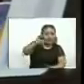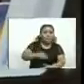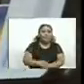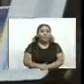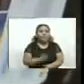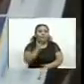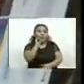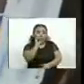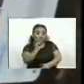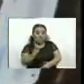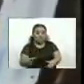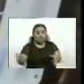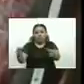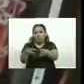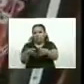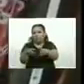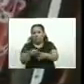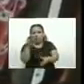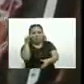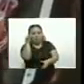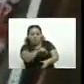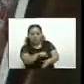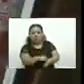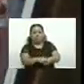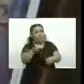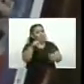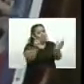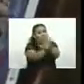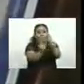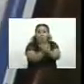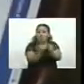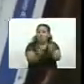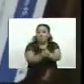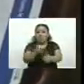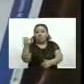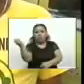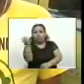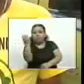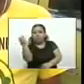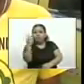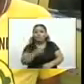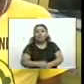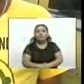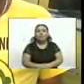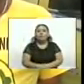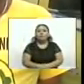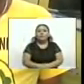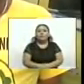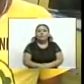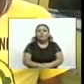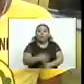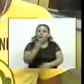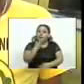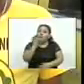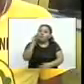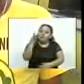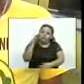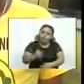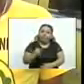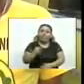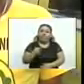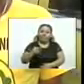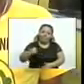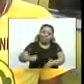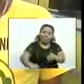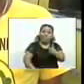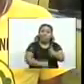Según los cuerpos de socorro, este tipo de pólvora es el principal factor de las emergencias de la temporada. Realmente pues es una lástima que todavía